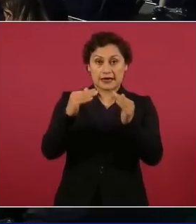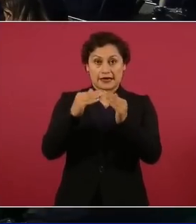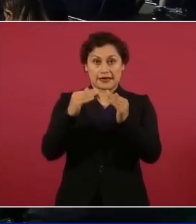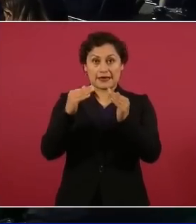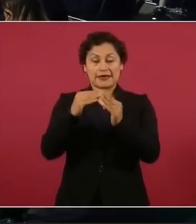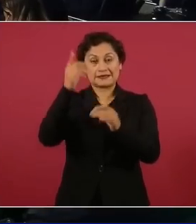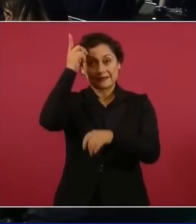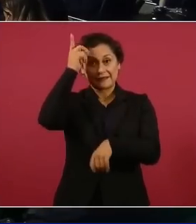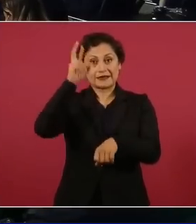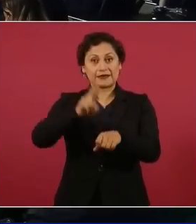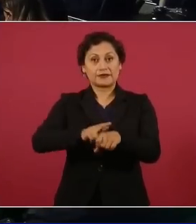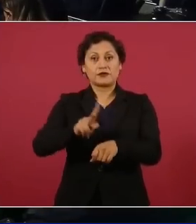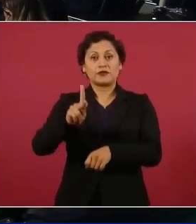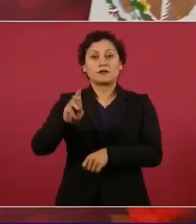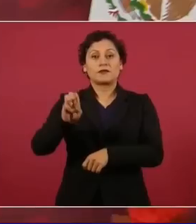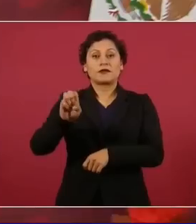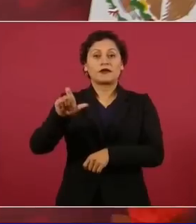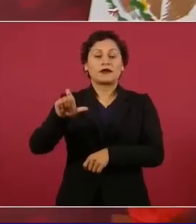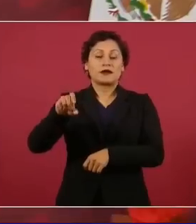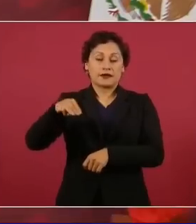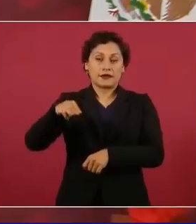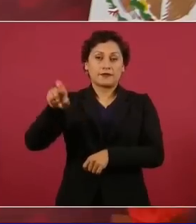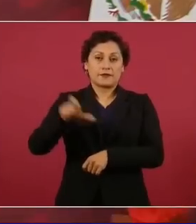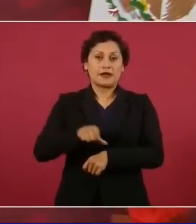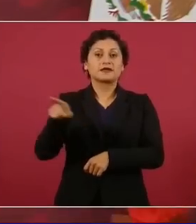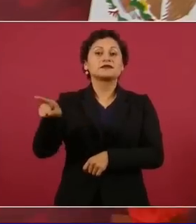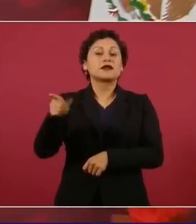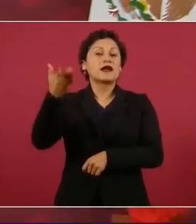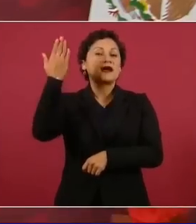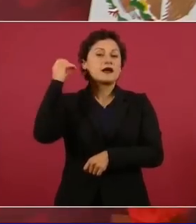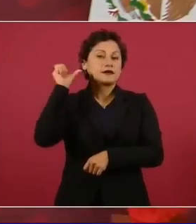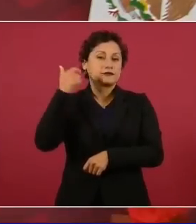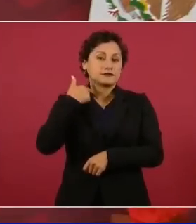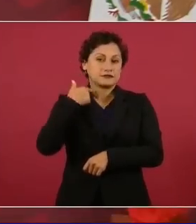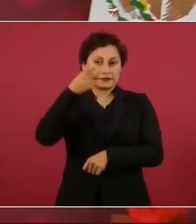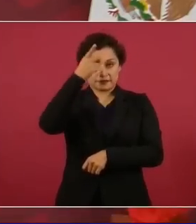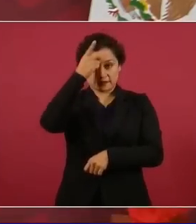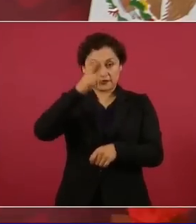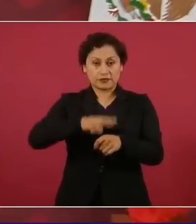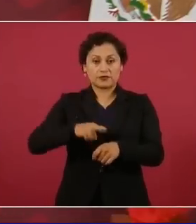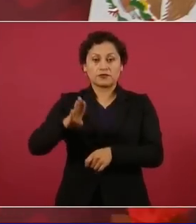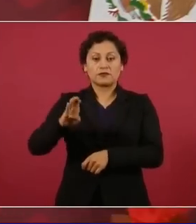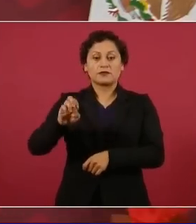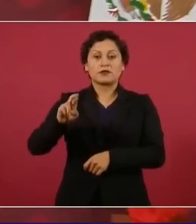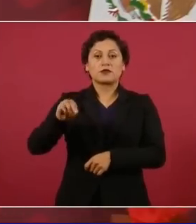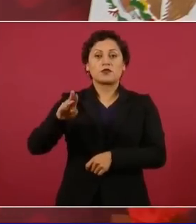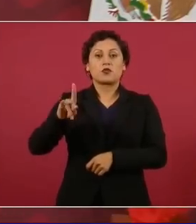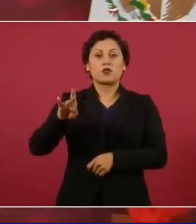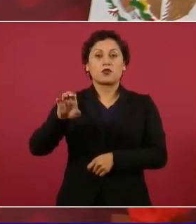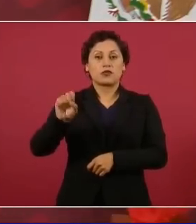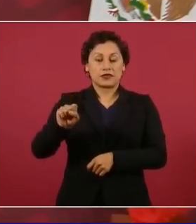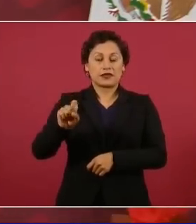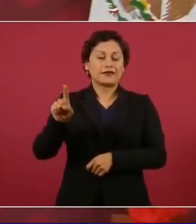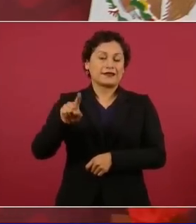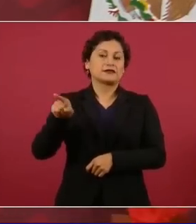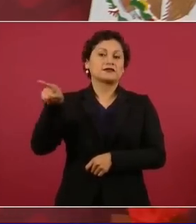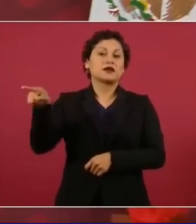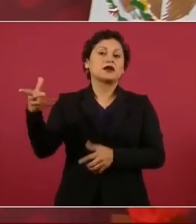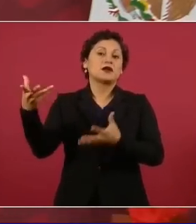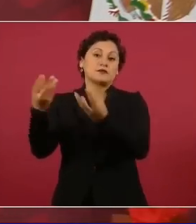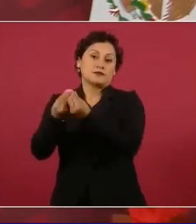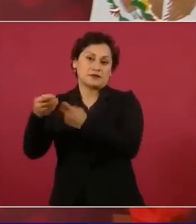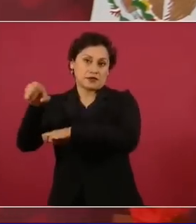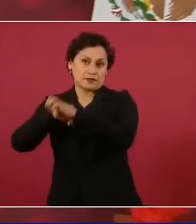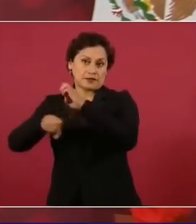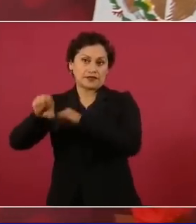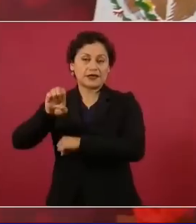Bermúdez, de ese entonces, con el representante de la compañía El Águila, con el acuerdo de que